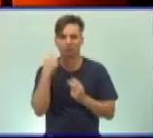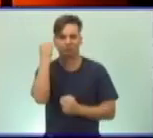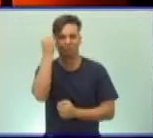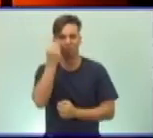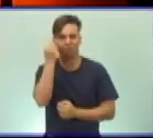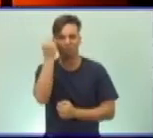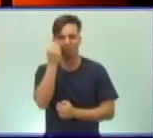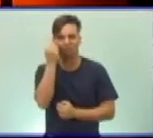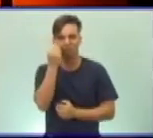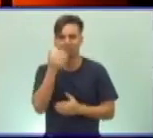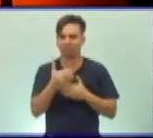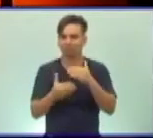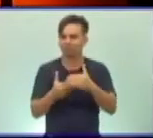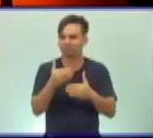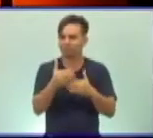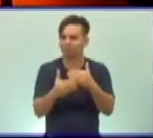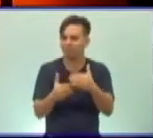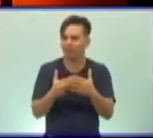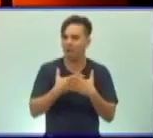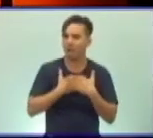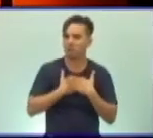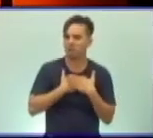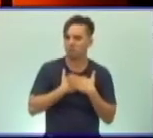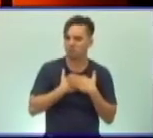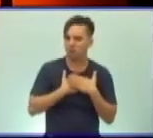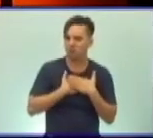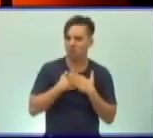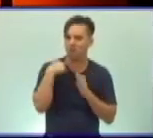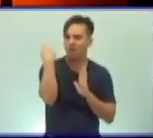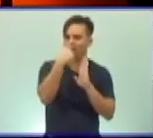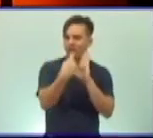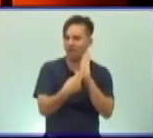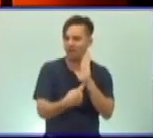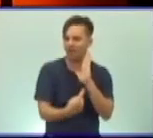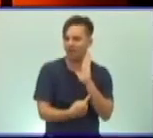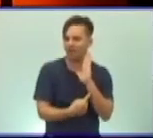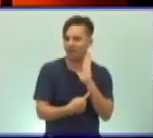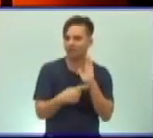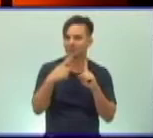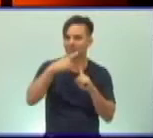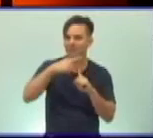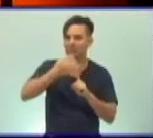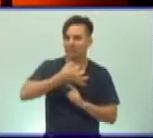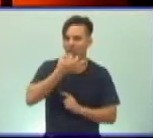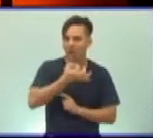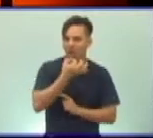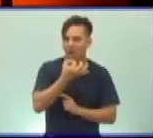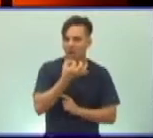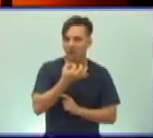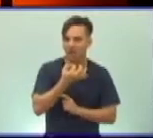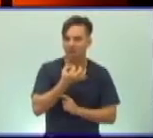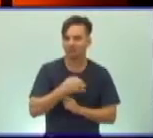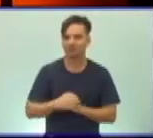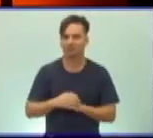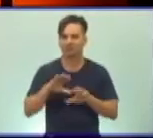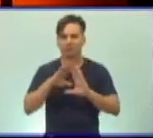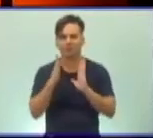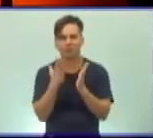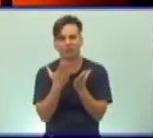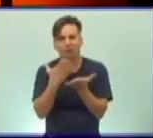por supuesto, las propiedades y los teoremas estudiados en la geometría durante toda tu